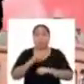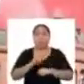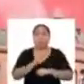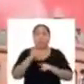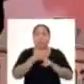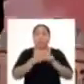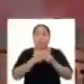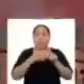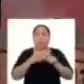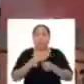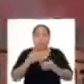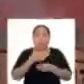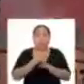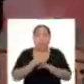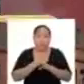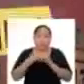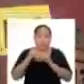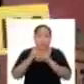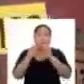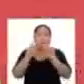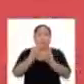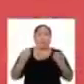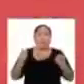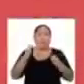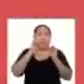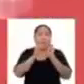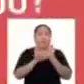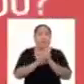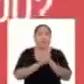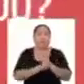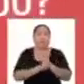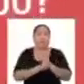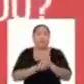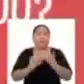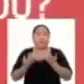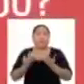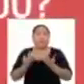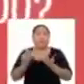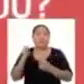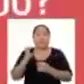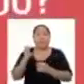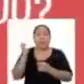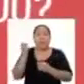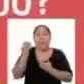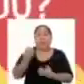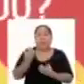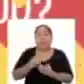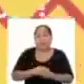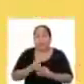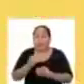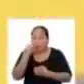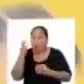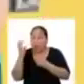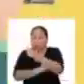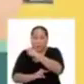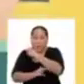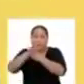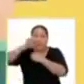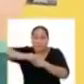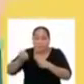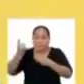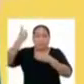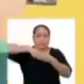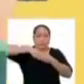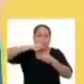modelos económicos, como por ejemplo en Argentina. Las economías que más crecen en el mundo son de países que logran insertarse en